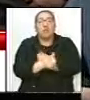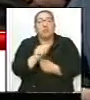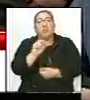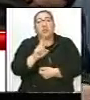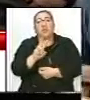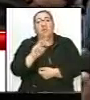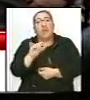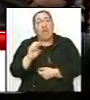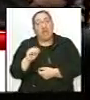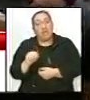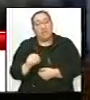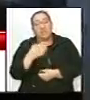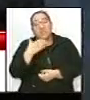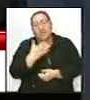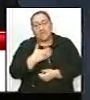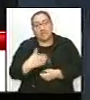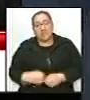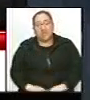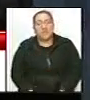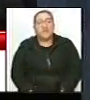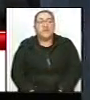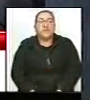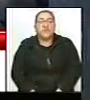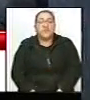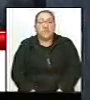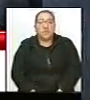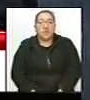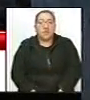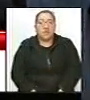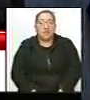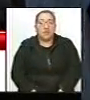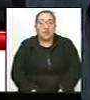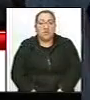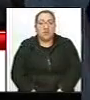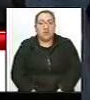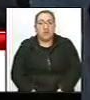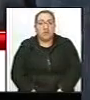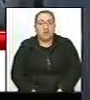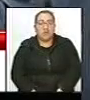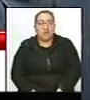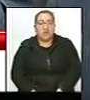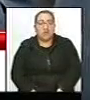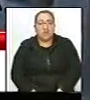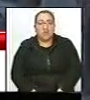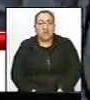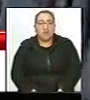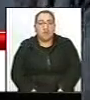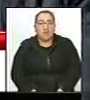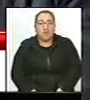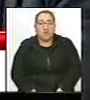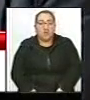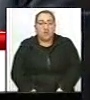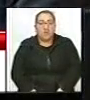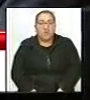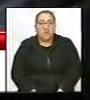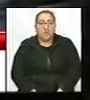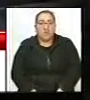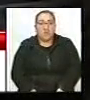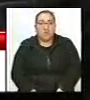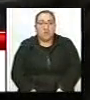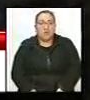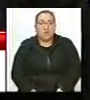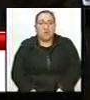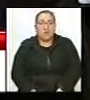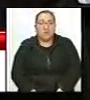regiones del BRAE. Gracias, presidente. Gracias, congresista Dipas. Puede proseguir, congresista Dipas. Presidente,